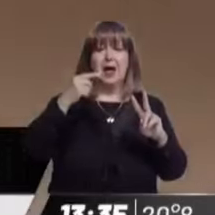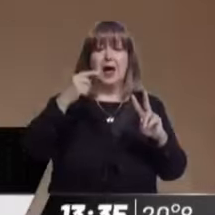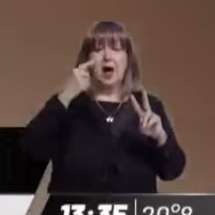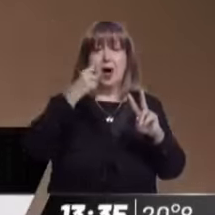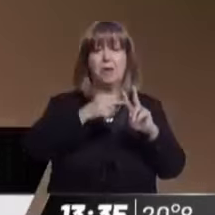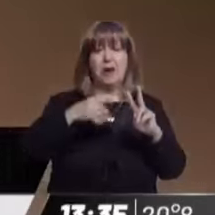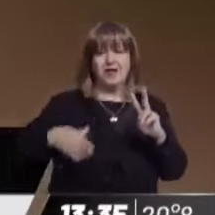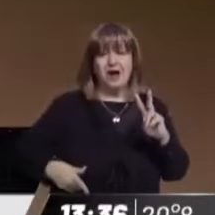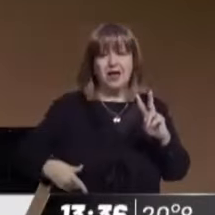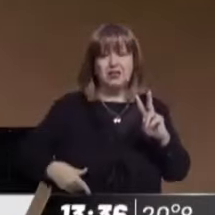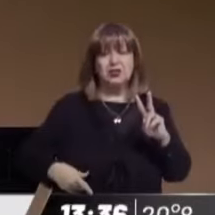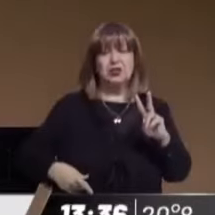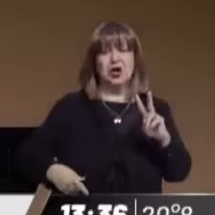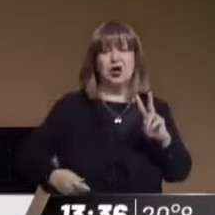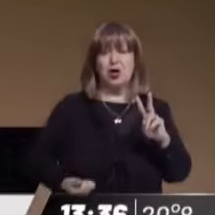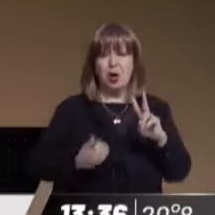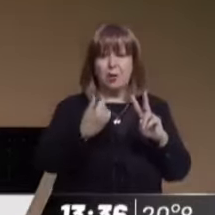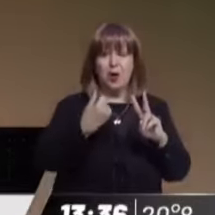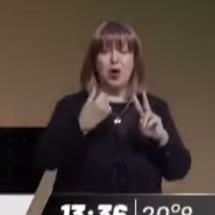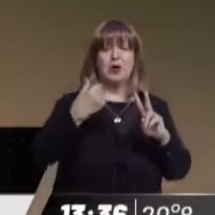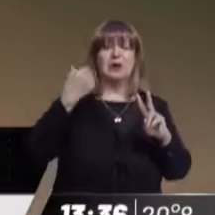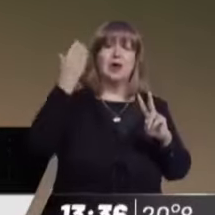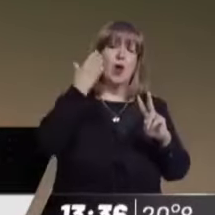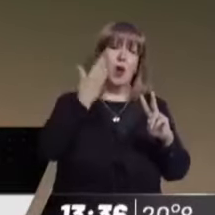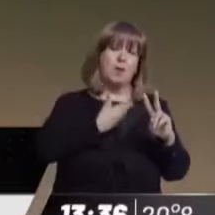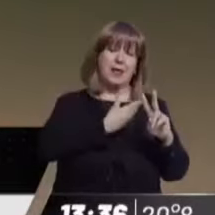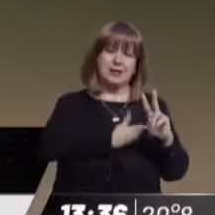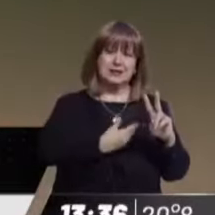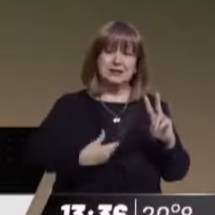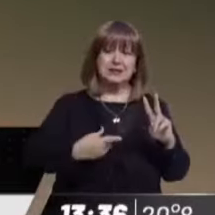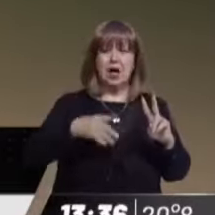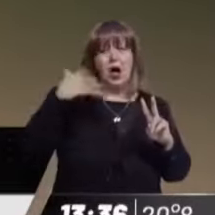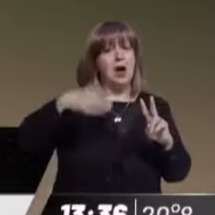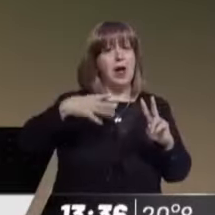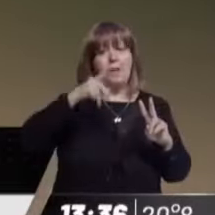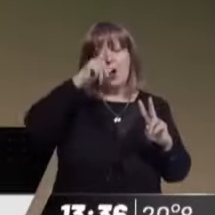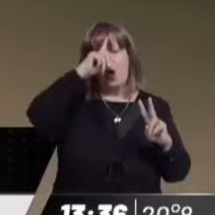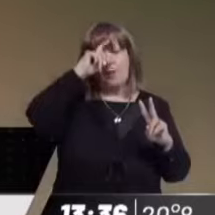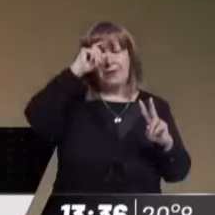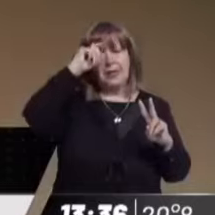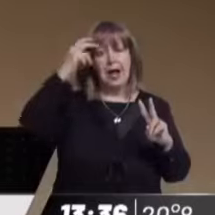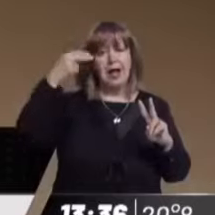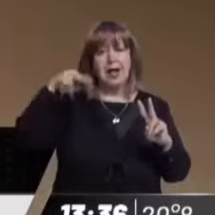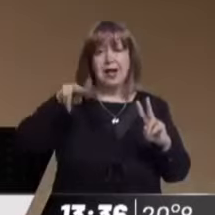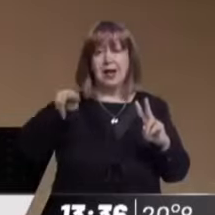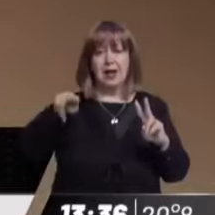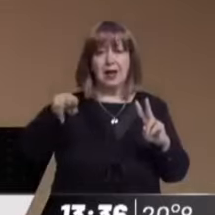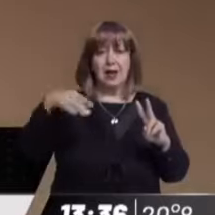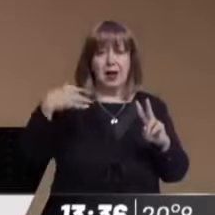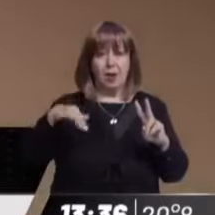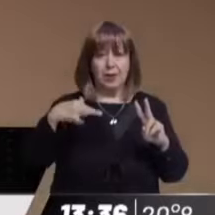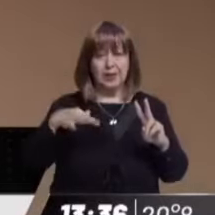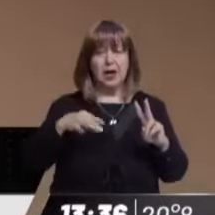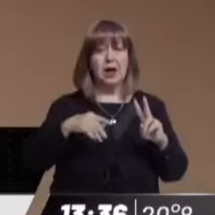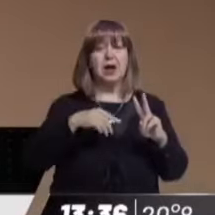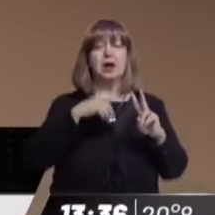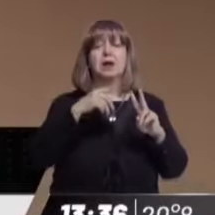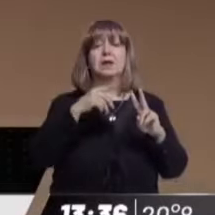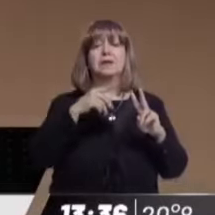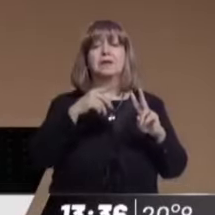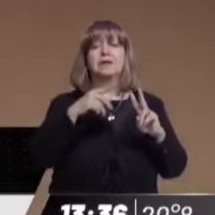vaso traumatismos múltiples que requirieron la internación en forma urgente e